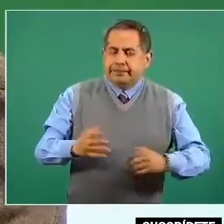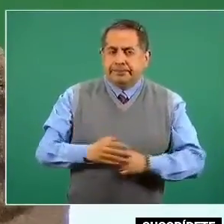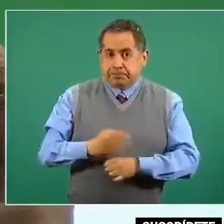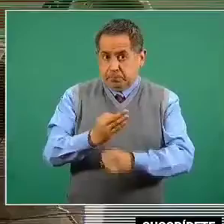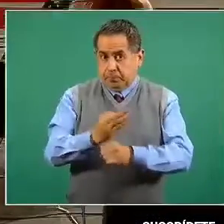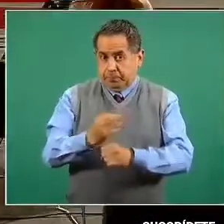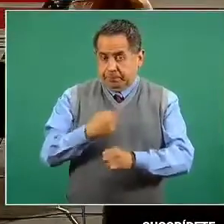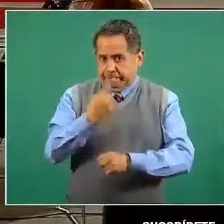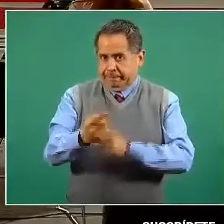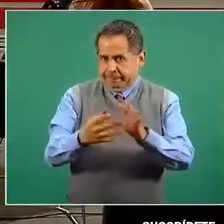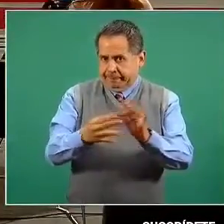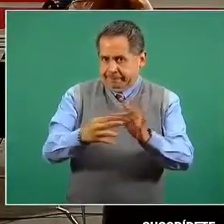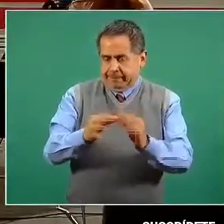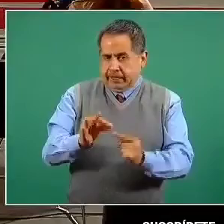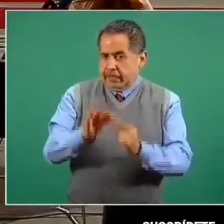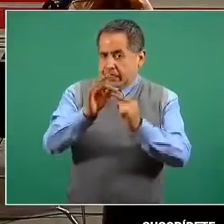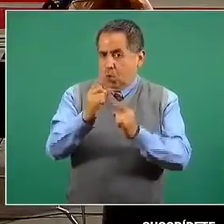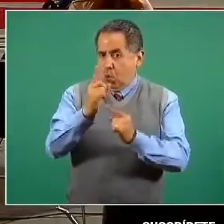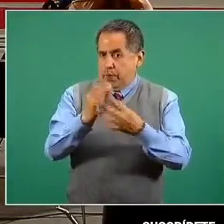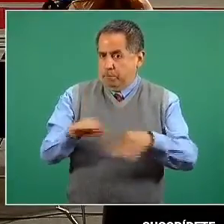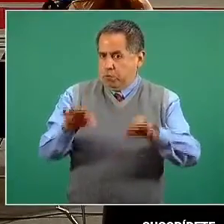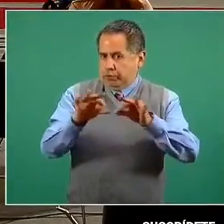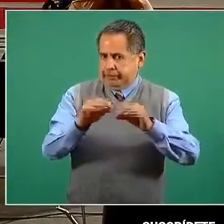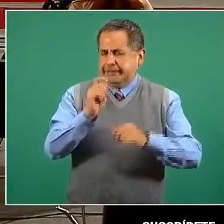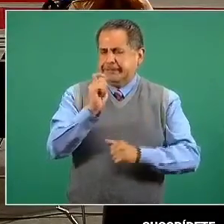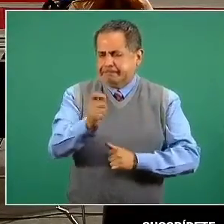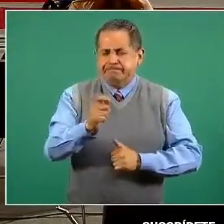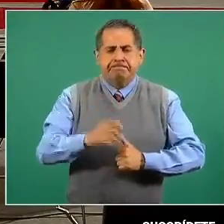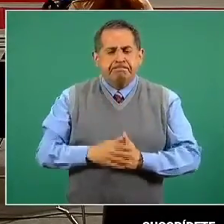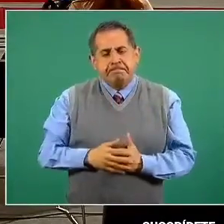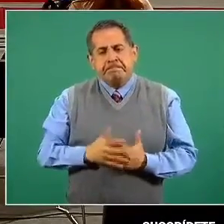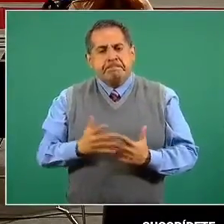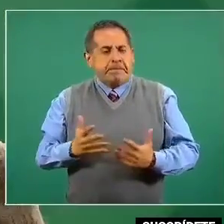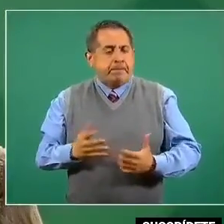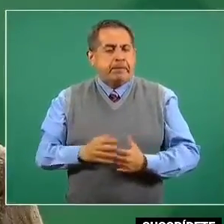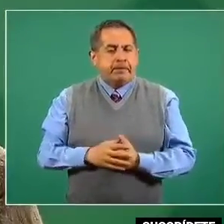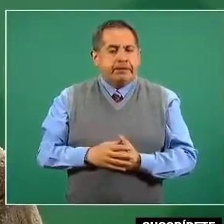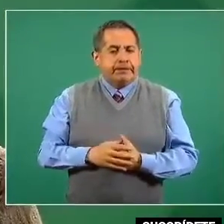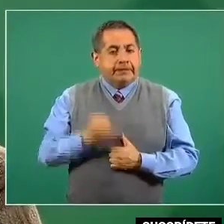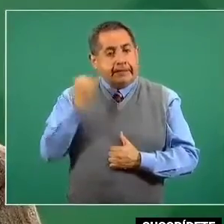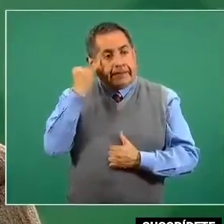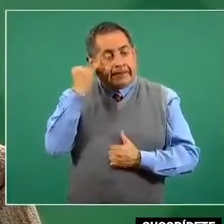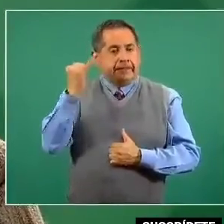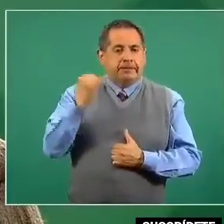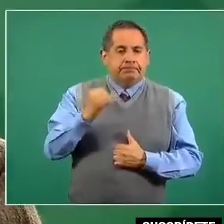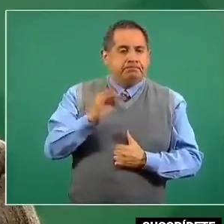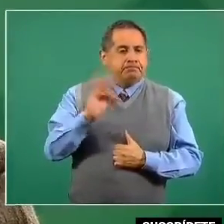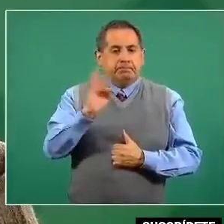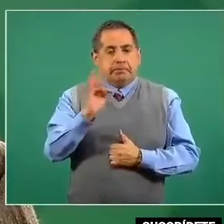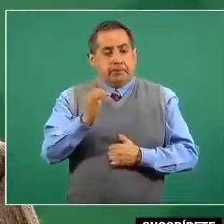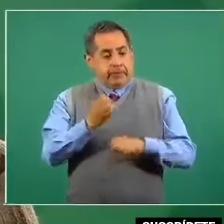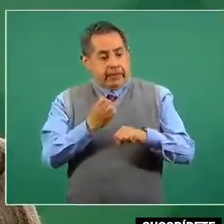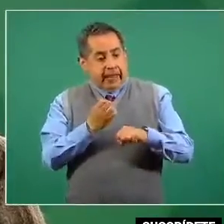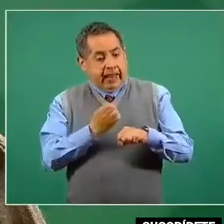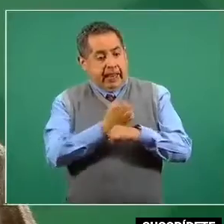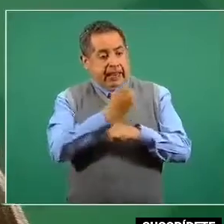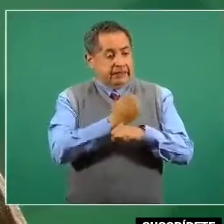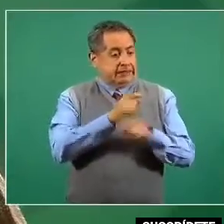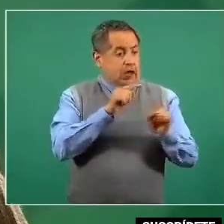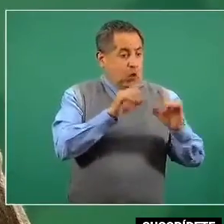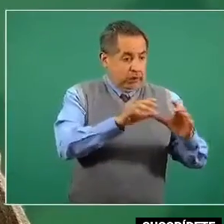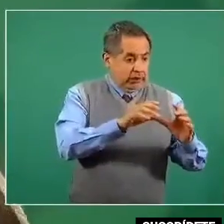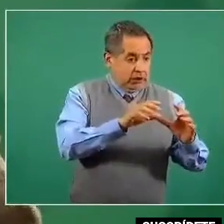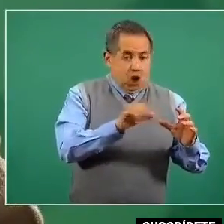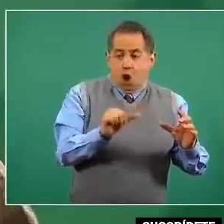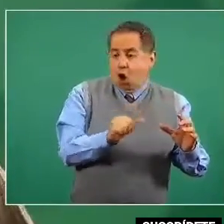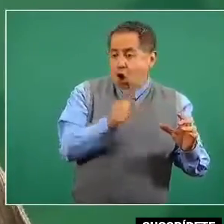destacar esta idea de si un estado está haciendo suficiente comparado con el otro